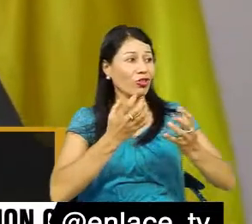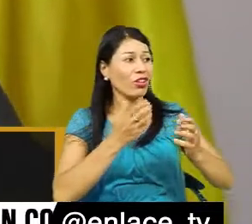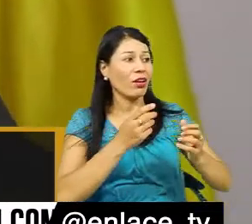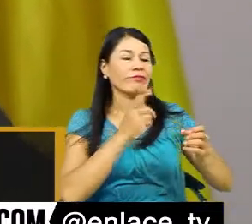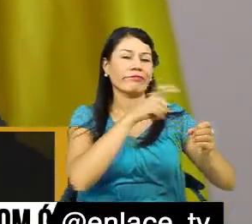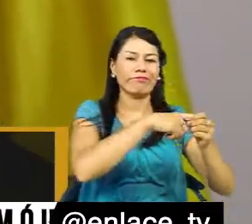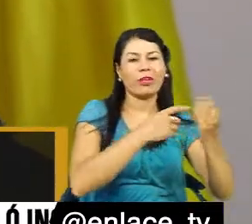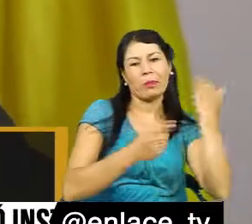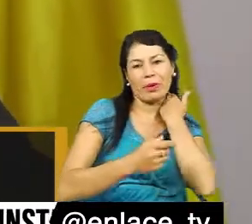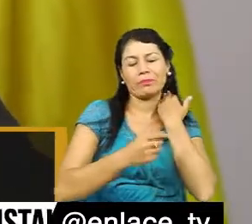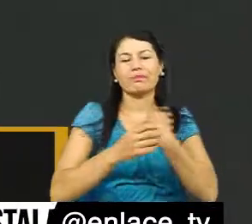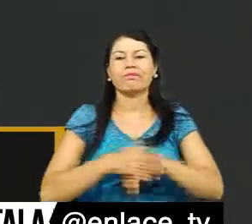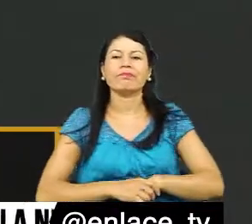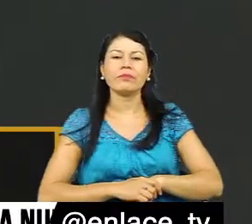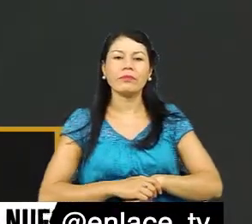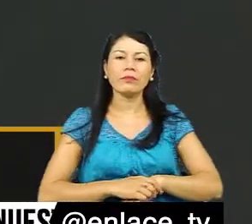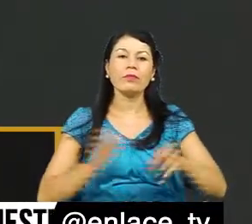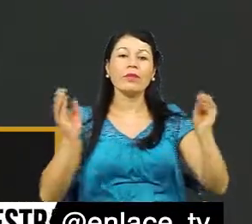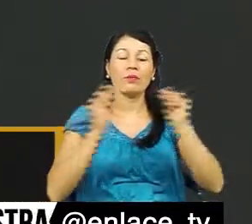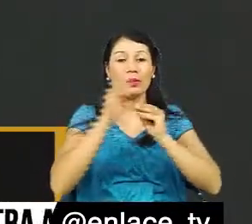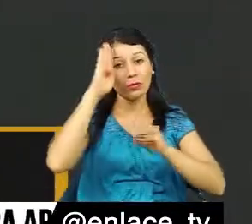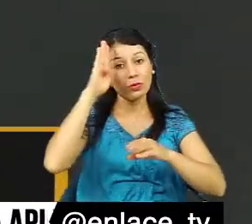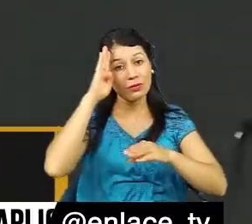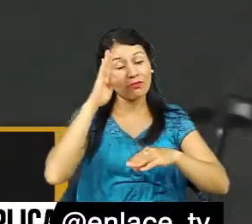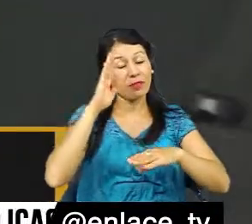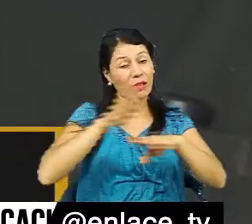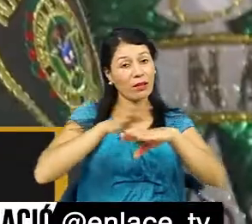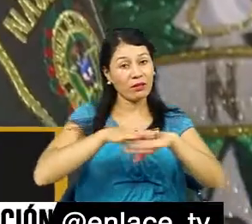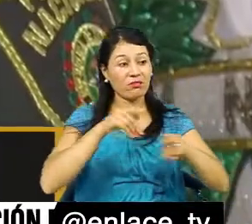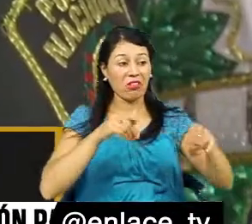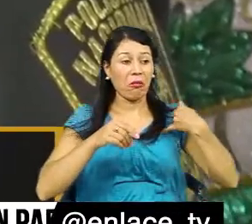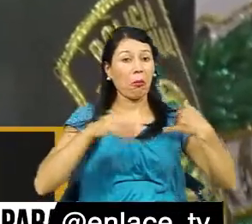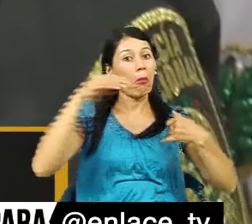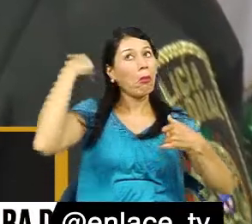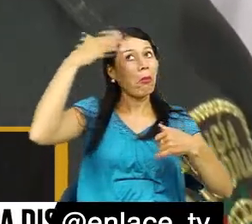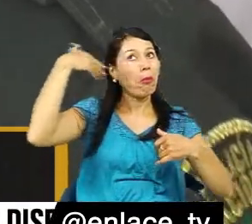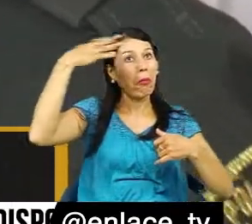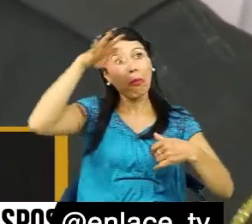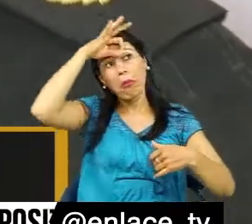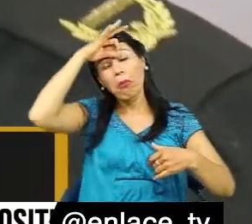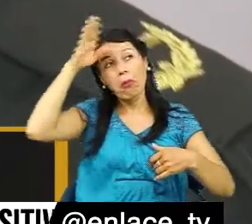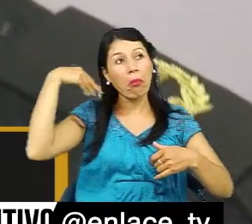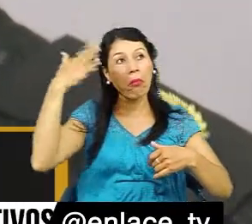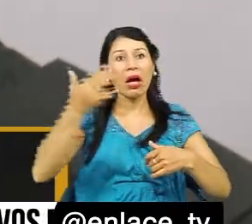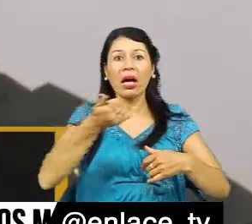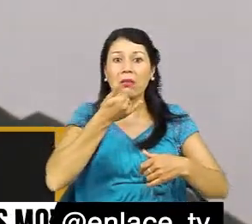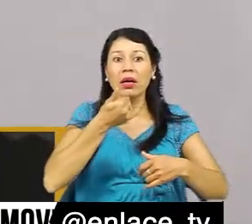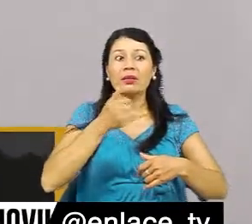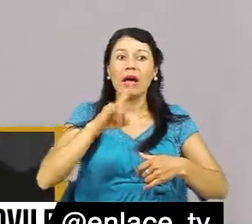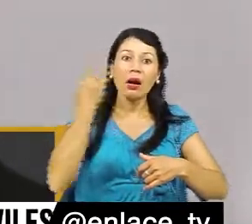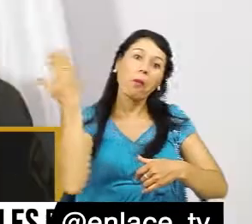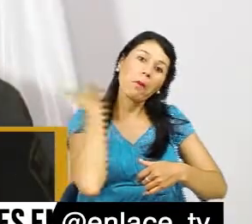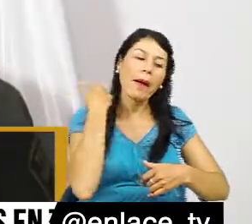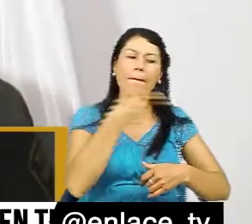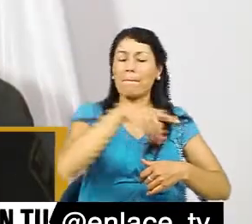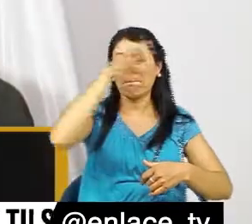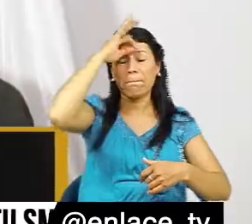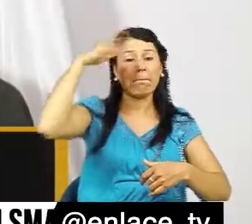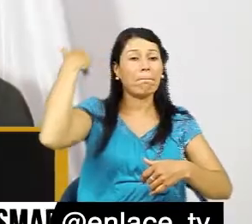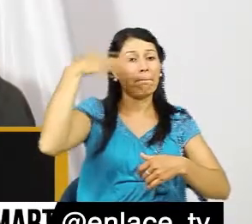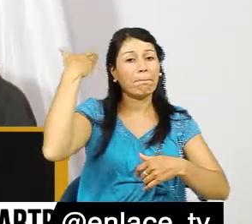además las autoridades que los menores no miden consecuencias y terminan ofreciendo información que pone en riesgo su integridad. Estas